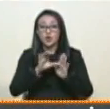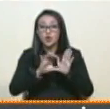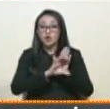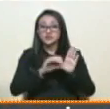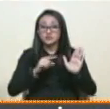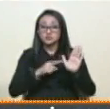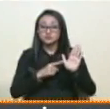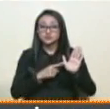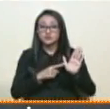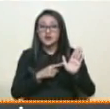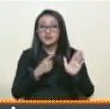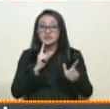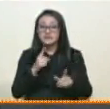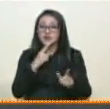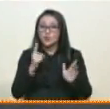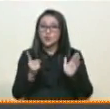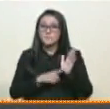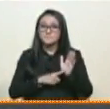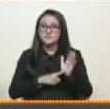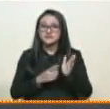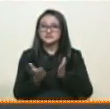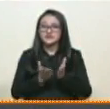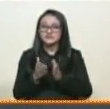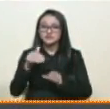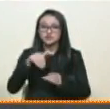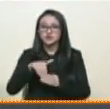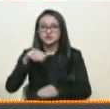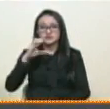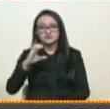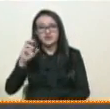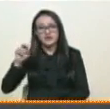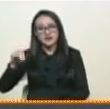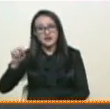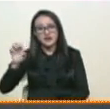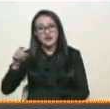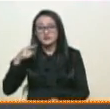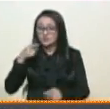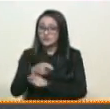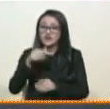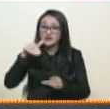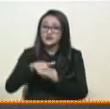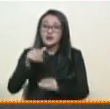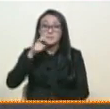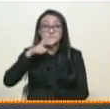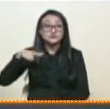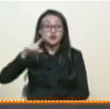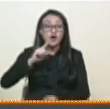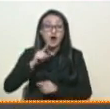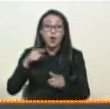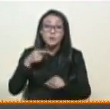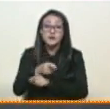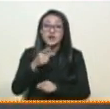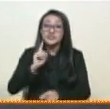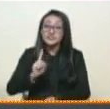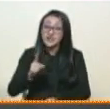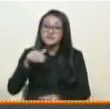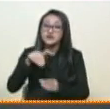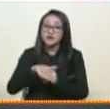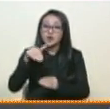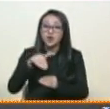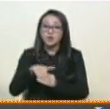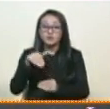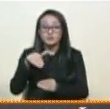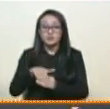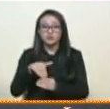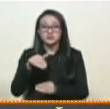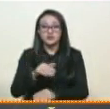constitucionales es cumplir con el servicio electoral. El servicio electoral es obligatorio, la gente debería cumplir con su servicio electoral.